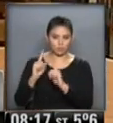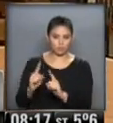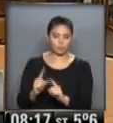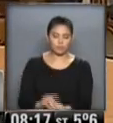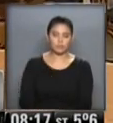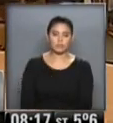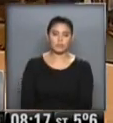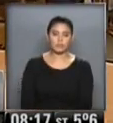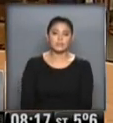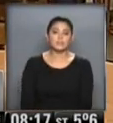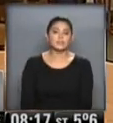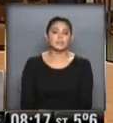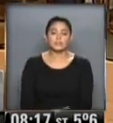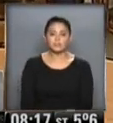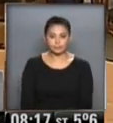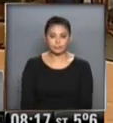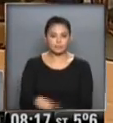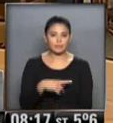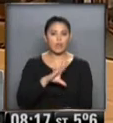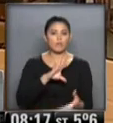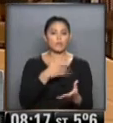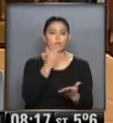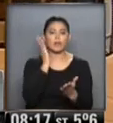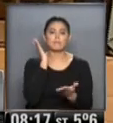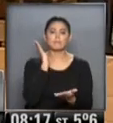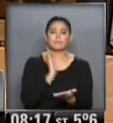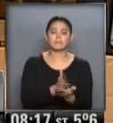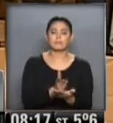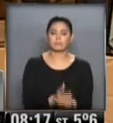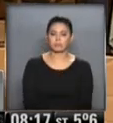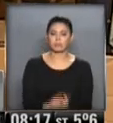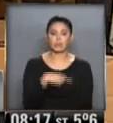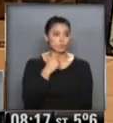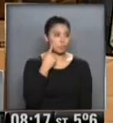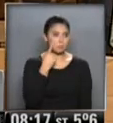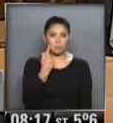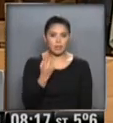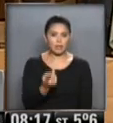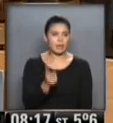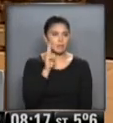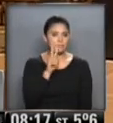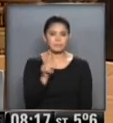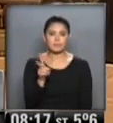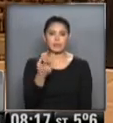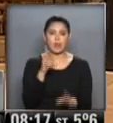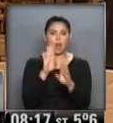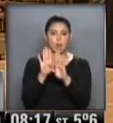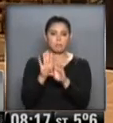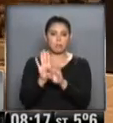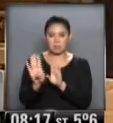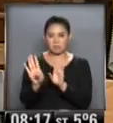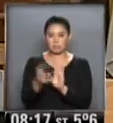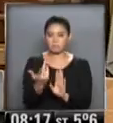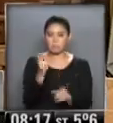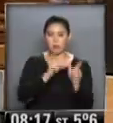ninguna, digamos, no hay ninguna disposición práctica que nosotros hayamos visto, ni la puerta está abierta,